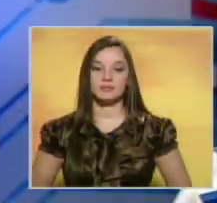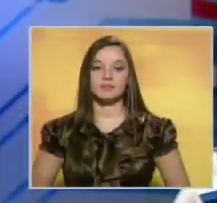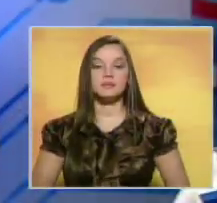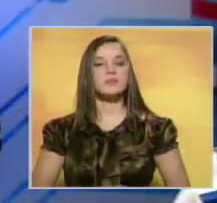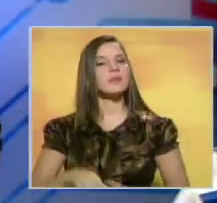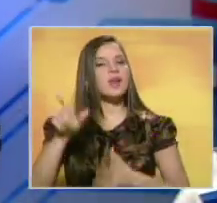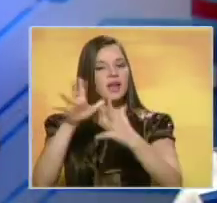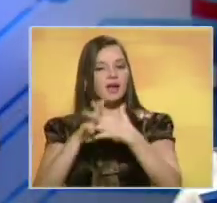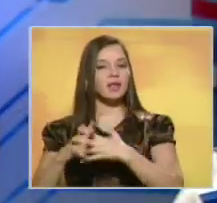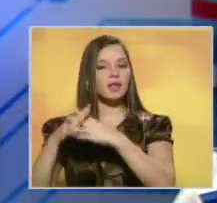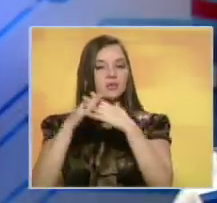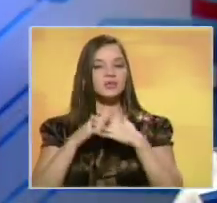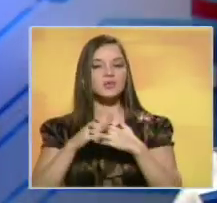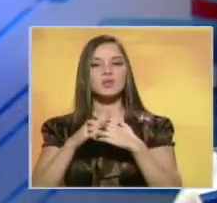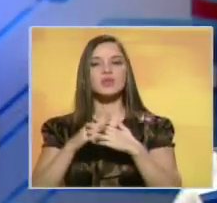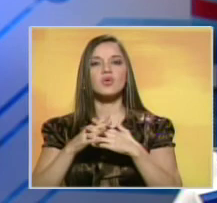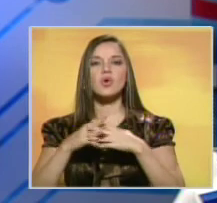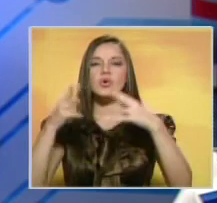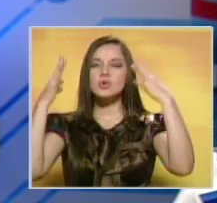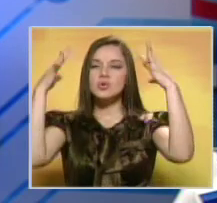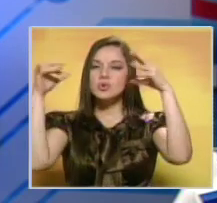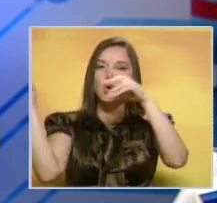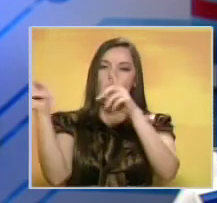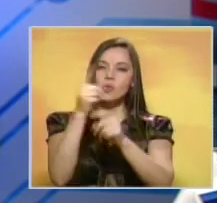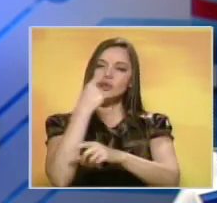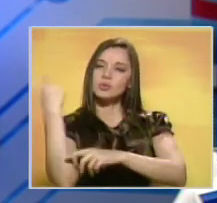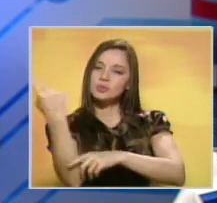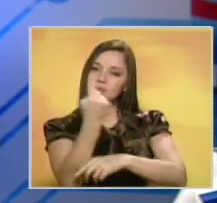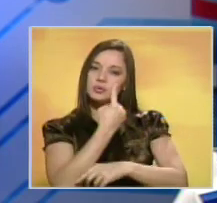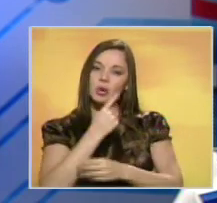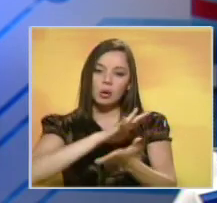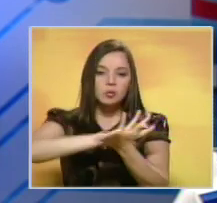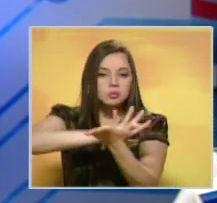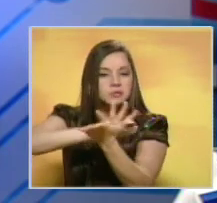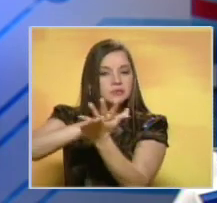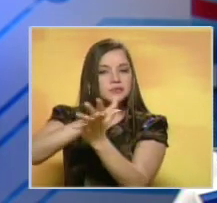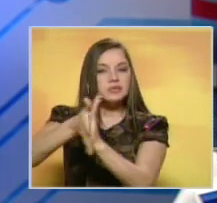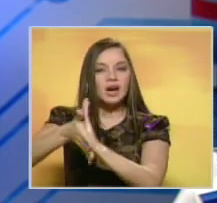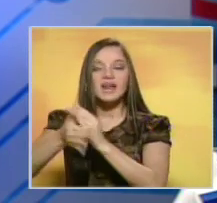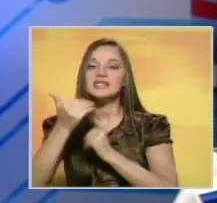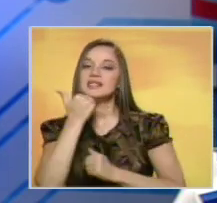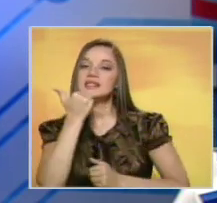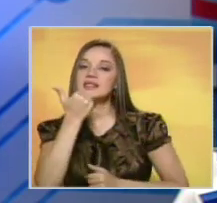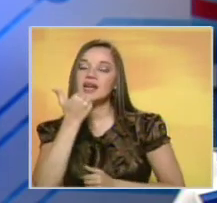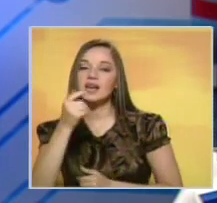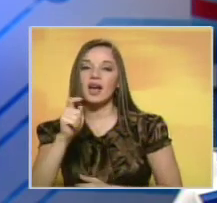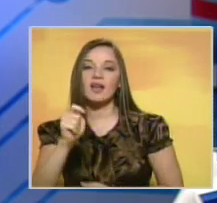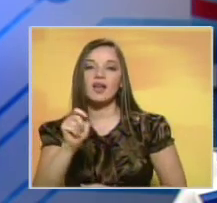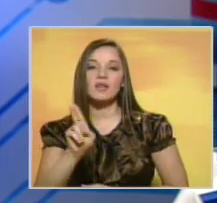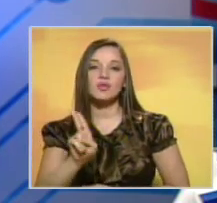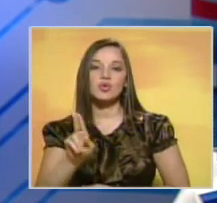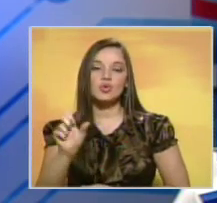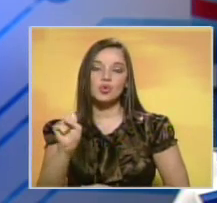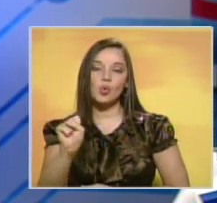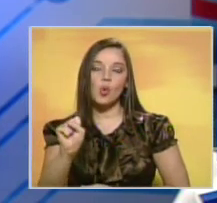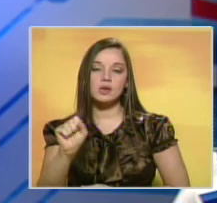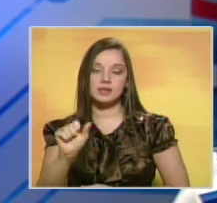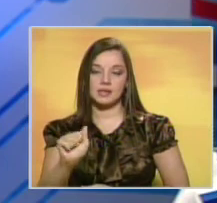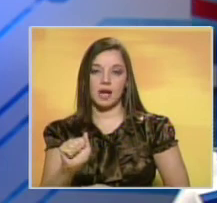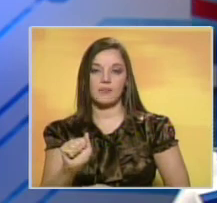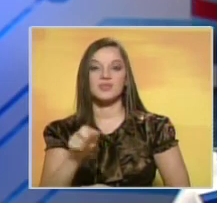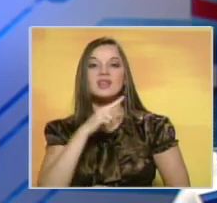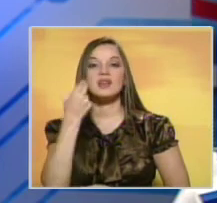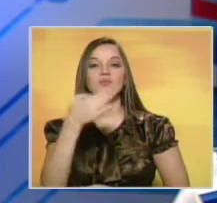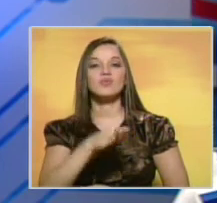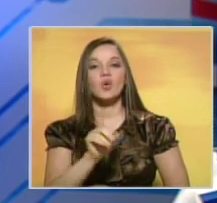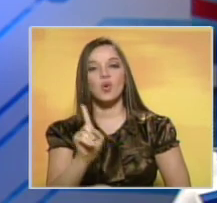En los Estados Unidos, un fuerte tornado ha barrido una zona cercana a la ciudad de Tulsa, al este de Oklahoma, provocando la muerte